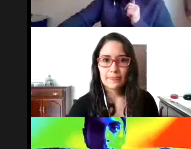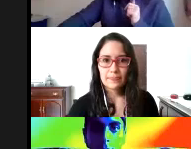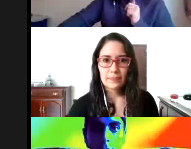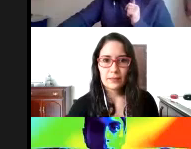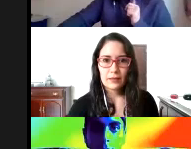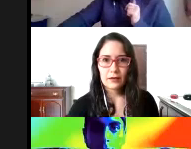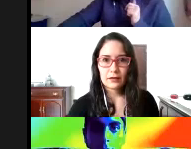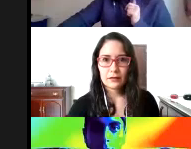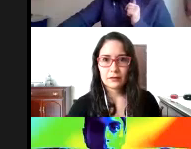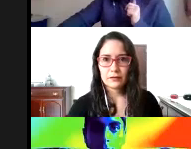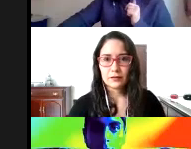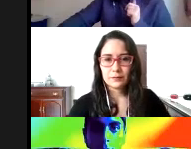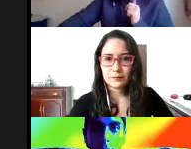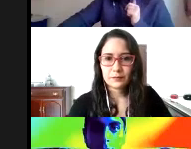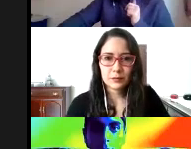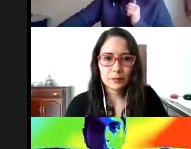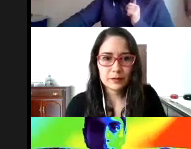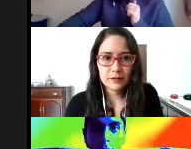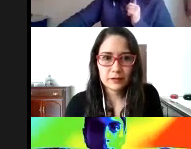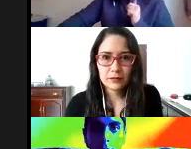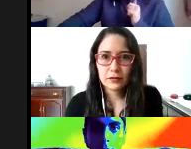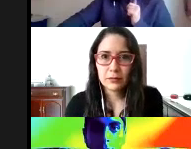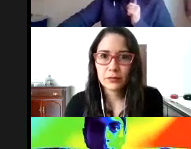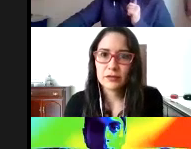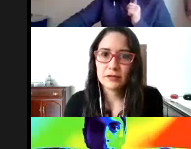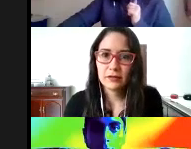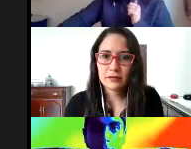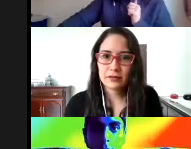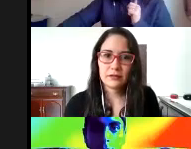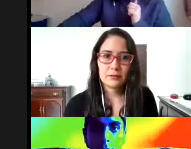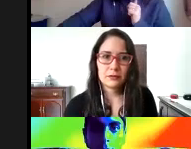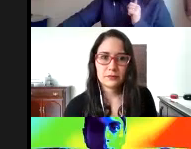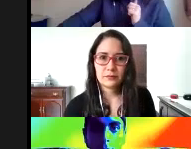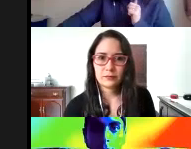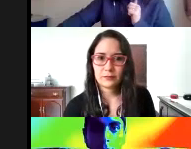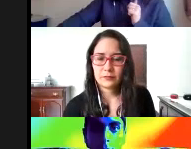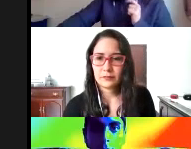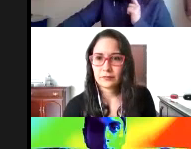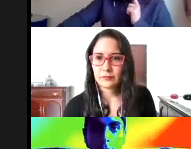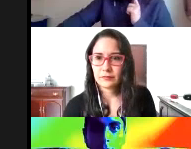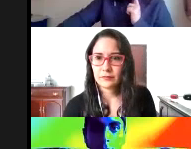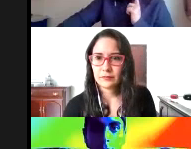normal. sí, como presentación y vemos el siguiente slide también.